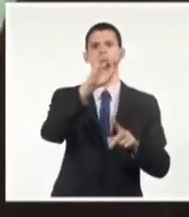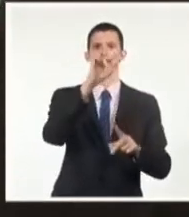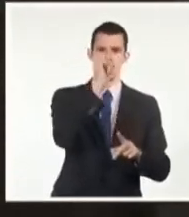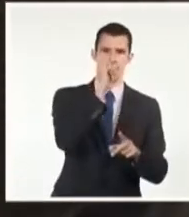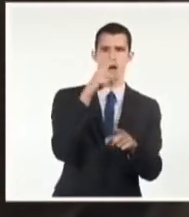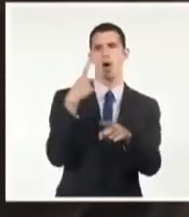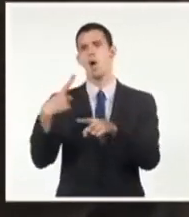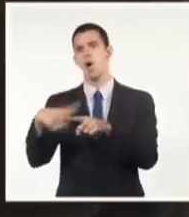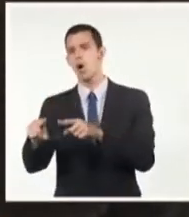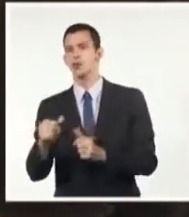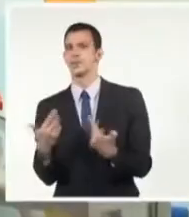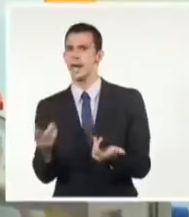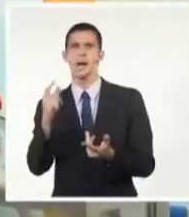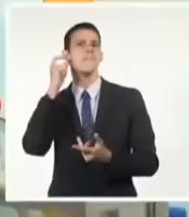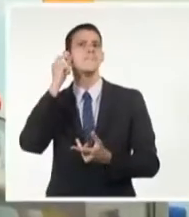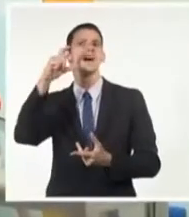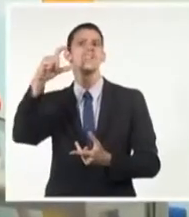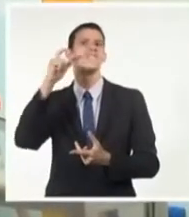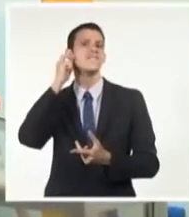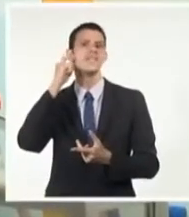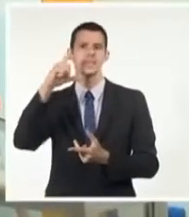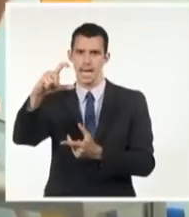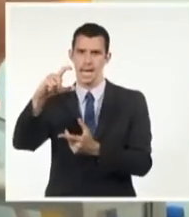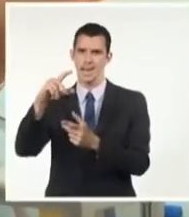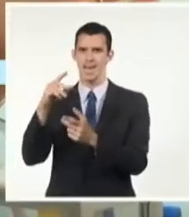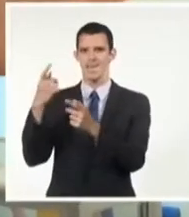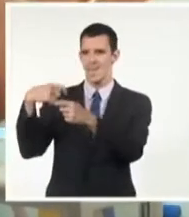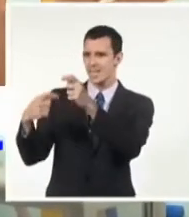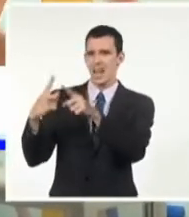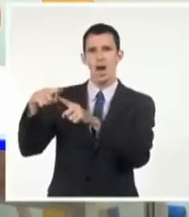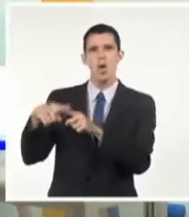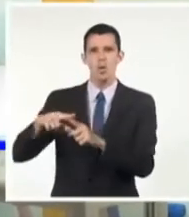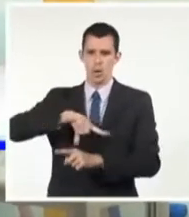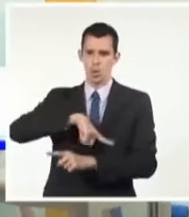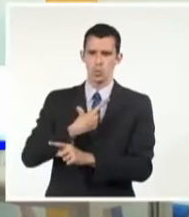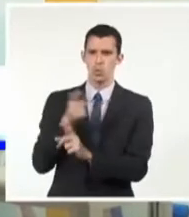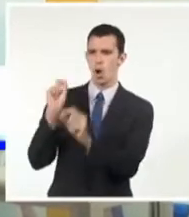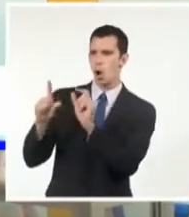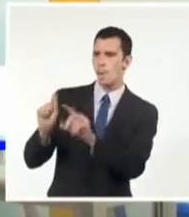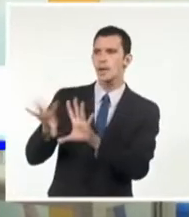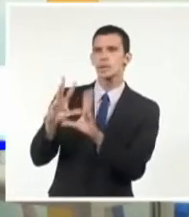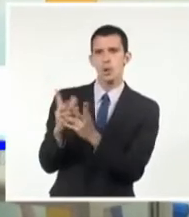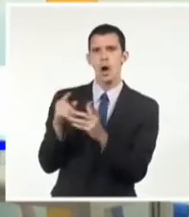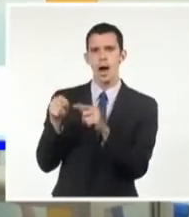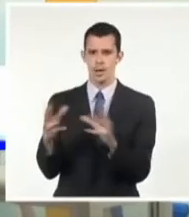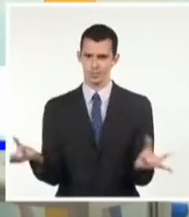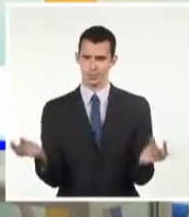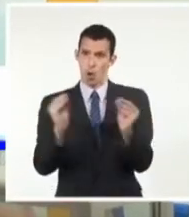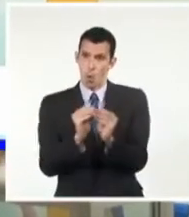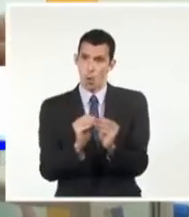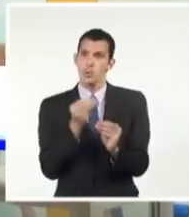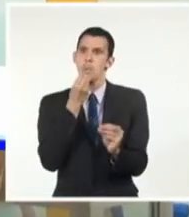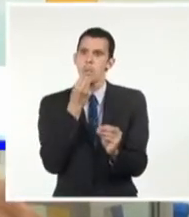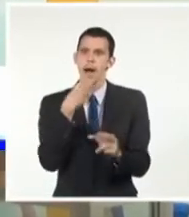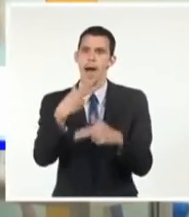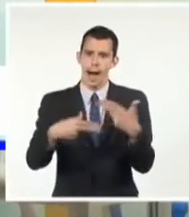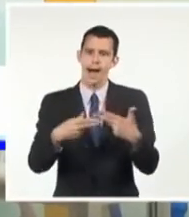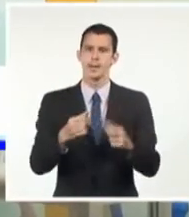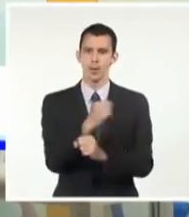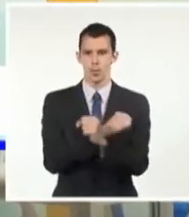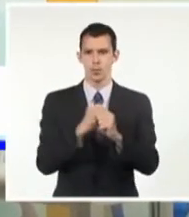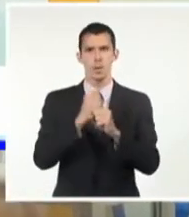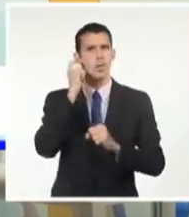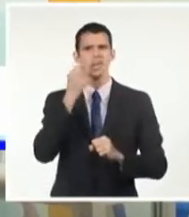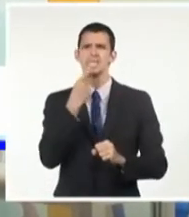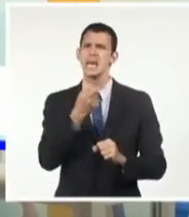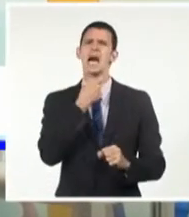artesanos artistas. No trabajamos con grandes cantidades de pies de madera, sino recortería, y casi siempre en desecho.